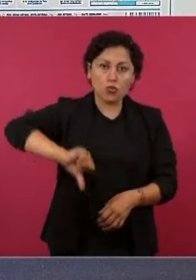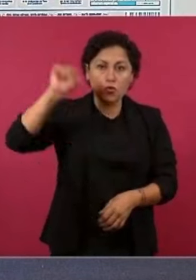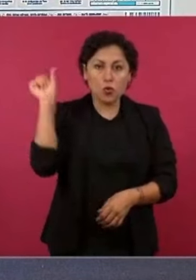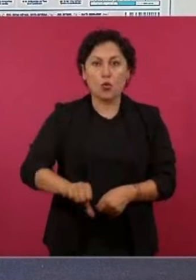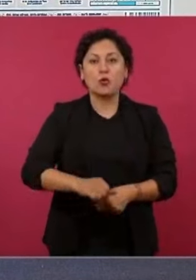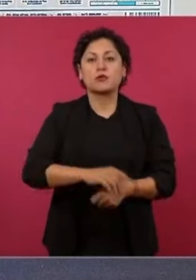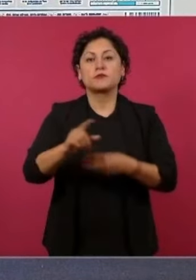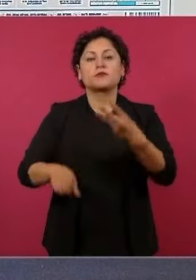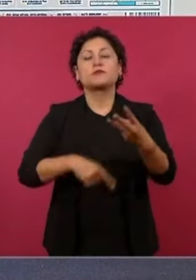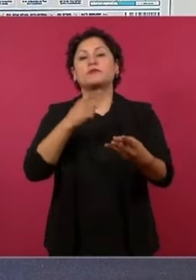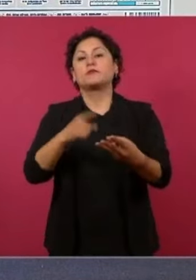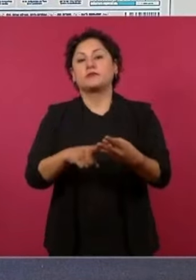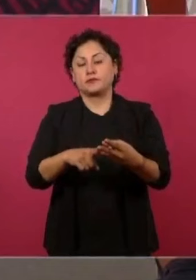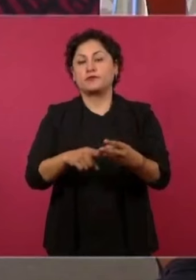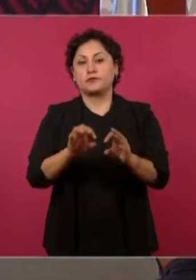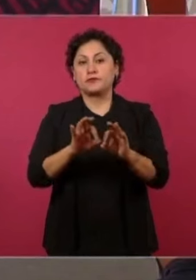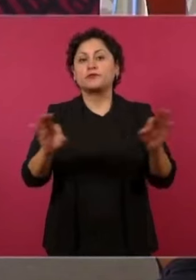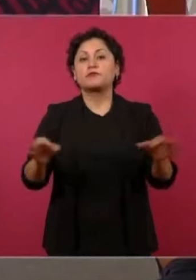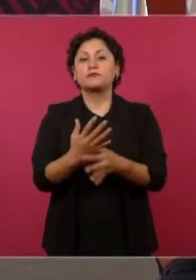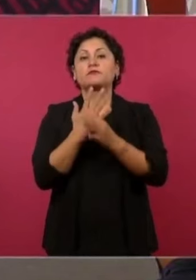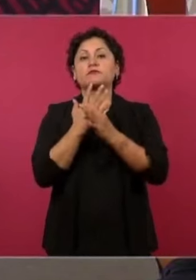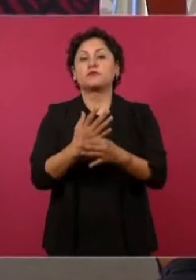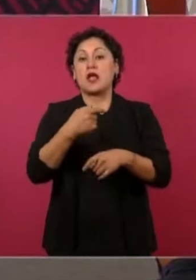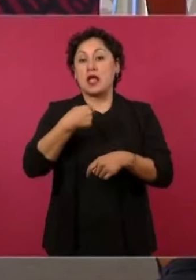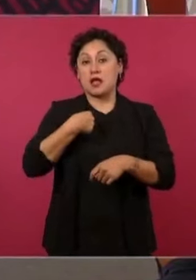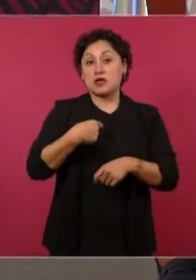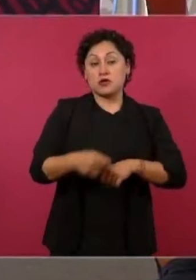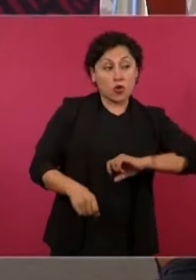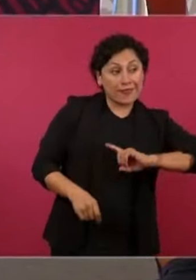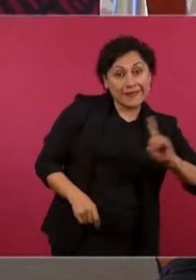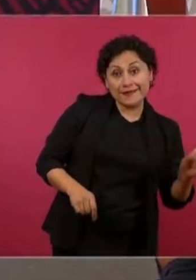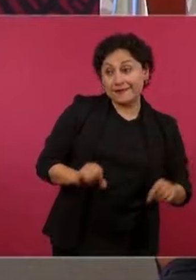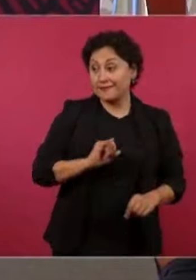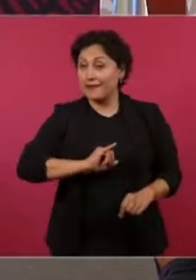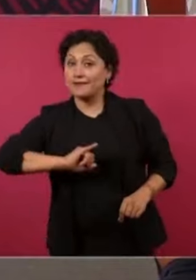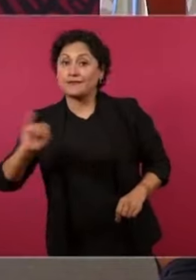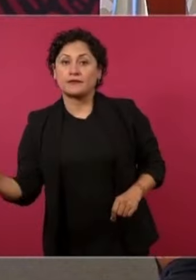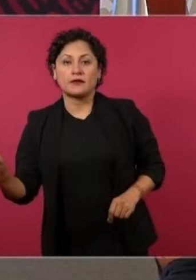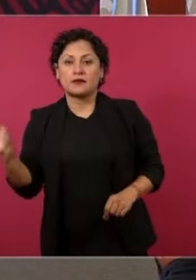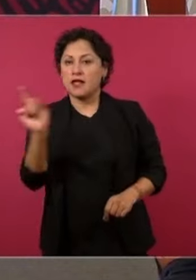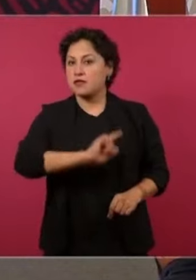No soy de ultraderecha ni de izquierda, soy un niño y quiero seguridad.